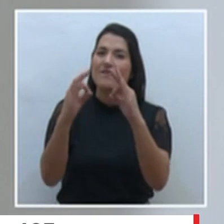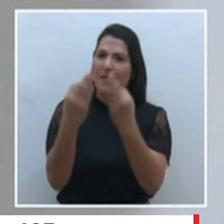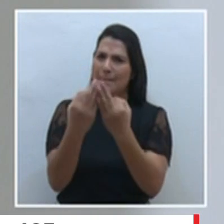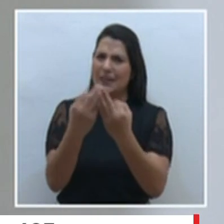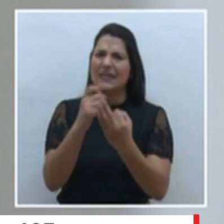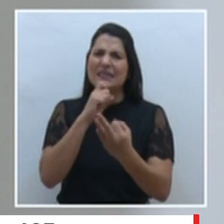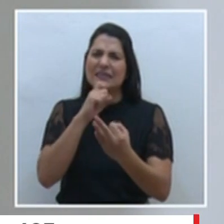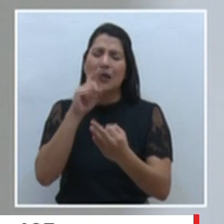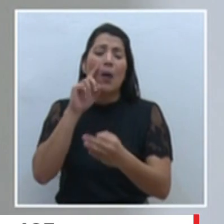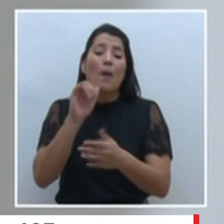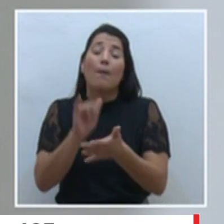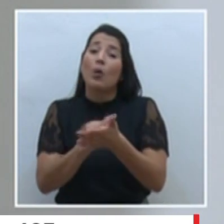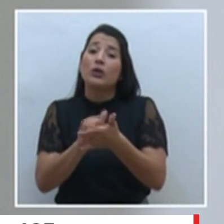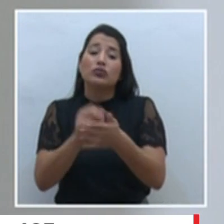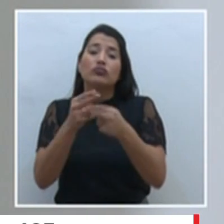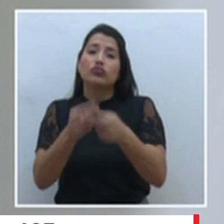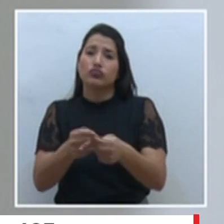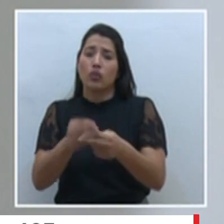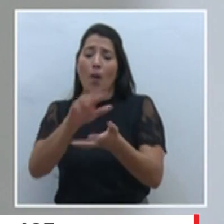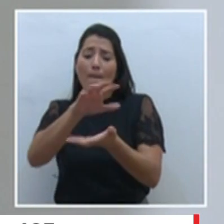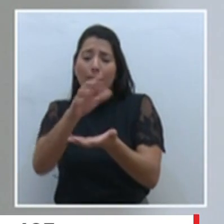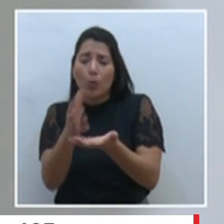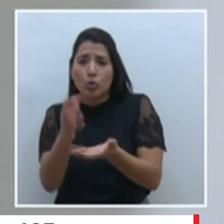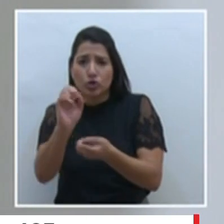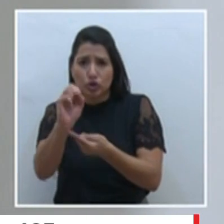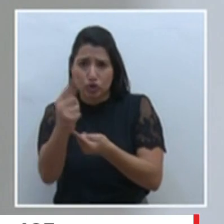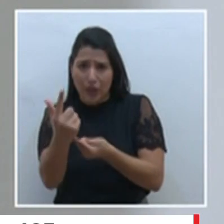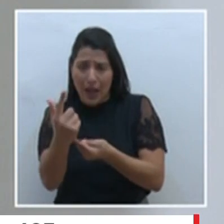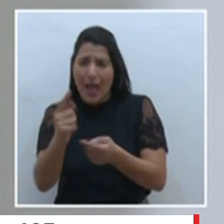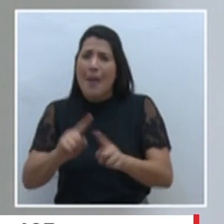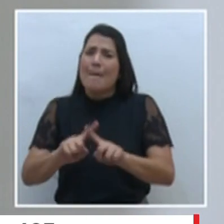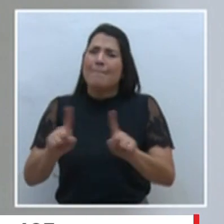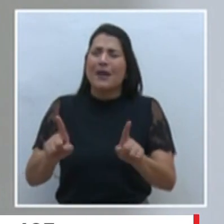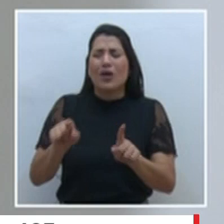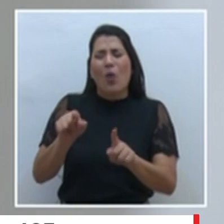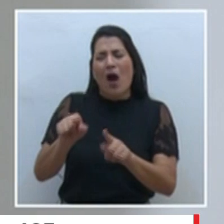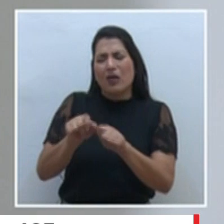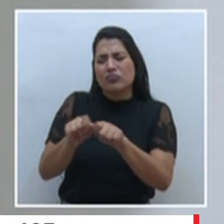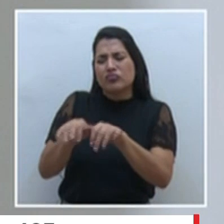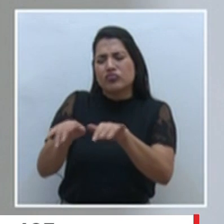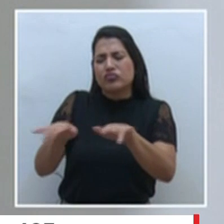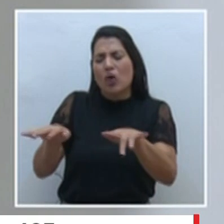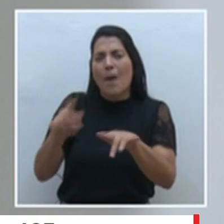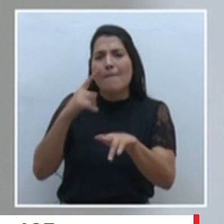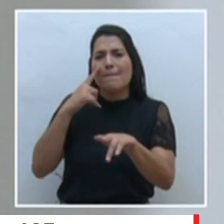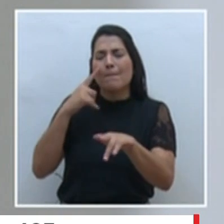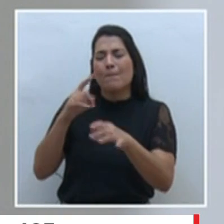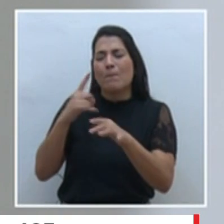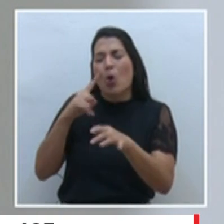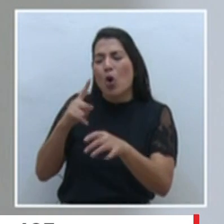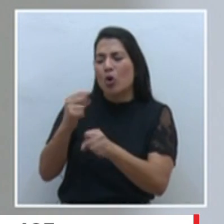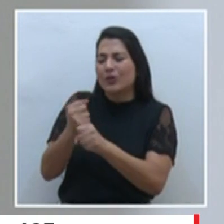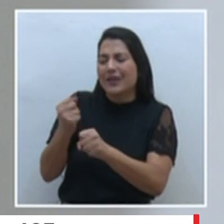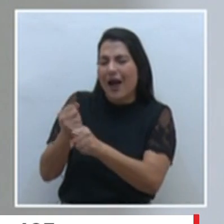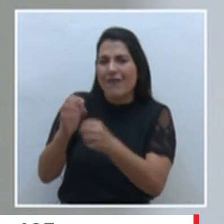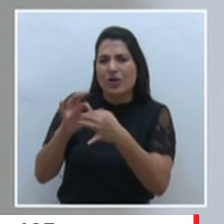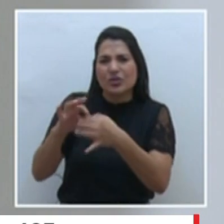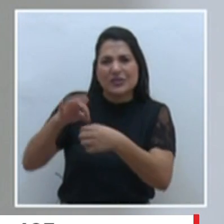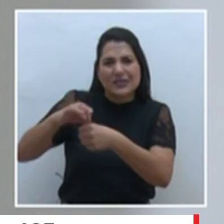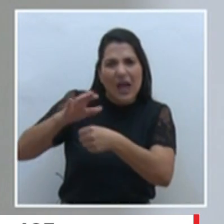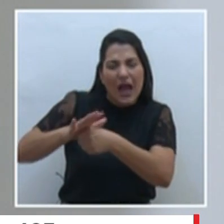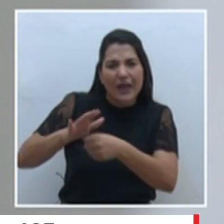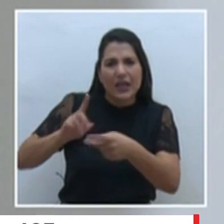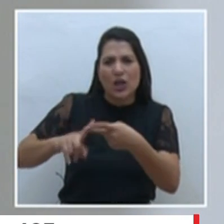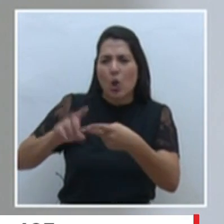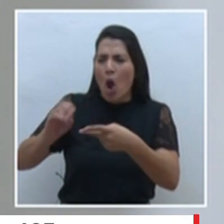término de burbuja social, pero sí se ha visto muy relacionado con actividades más agrícolas o de empaque o de ese